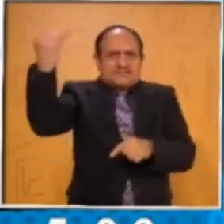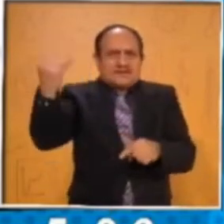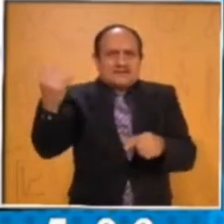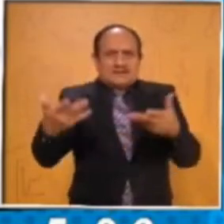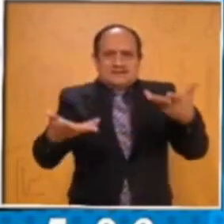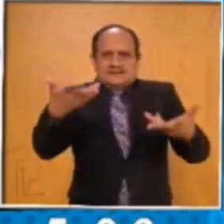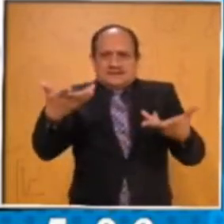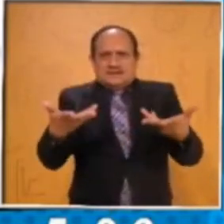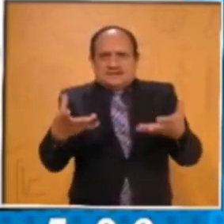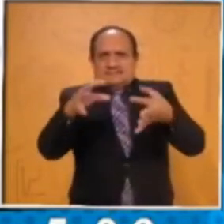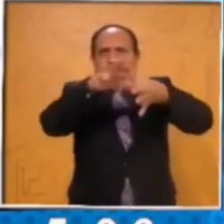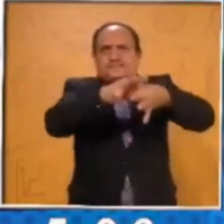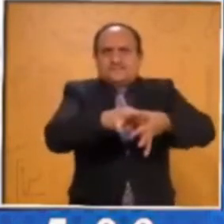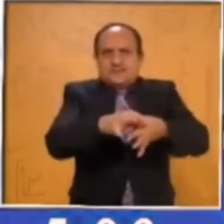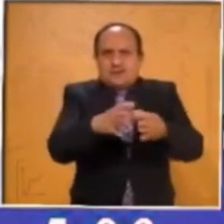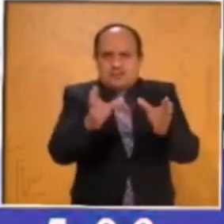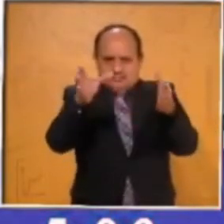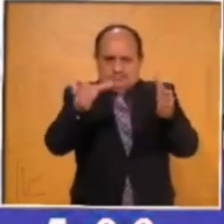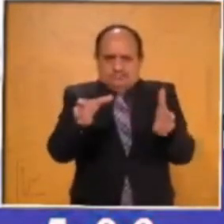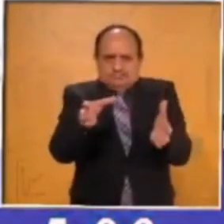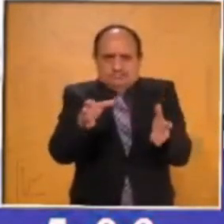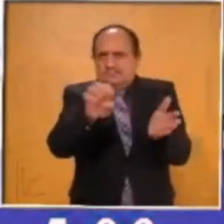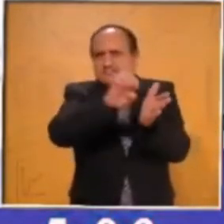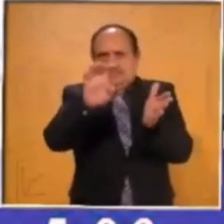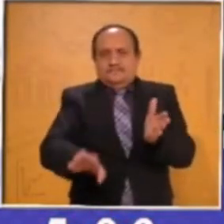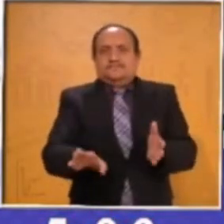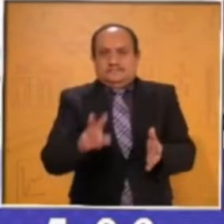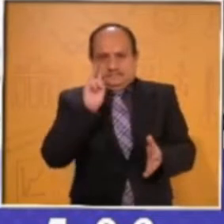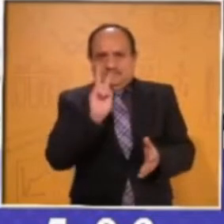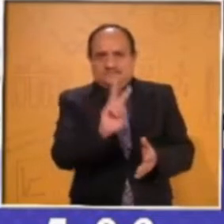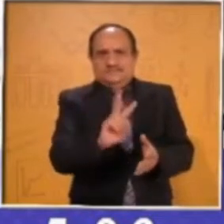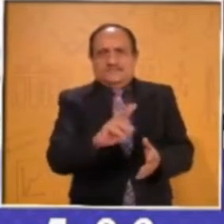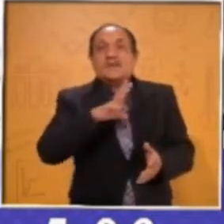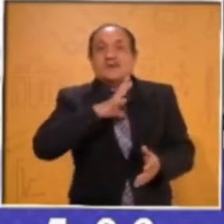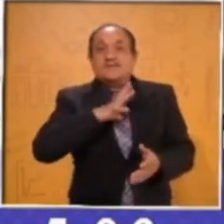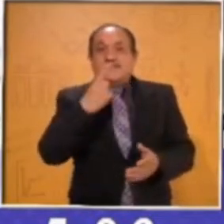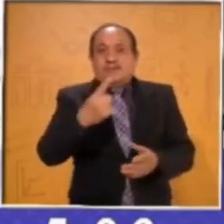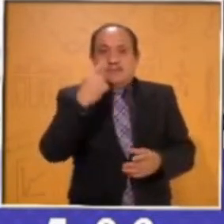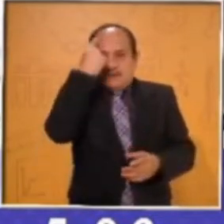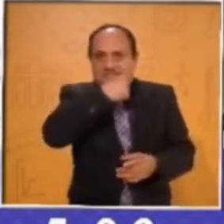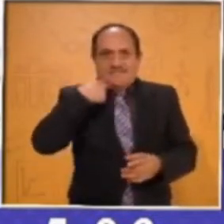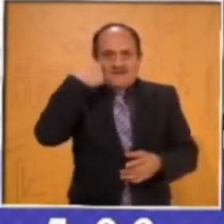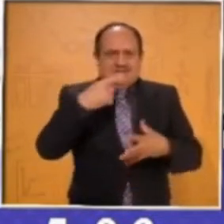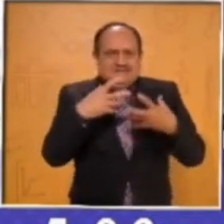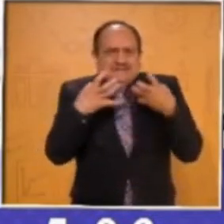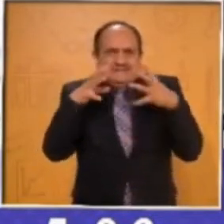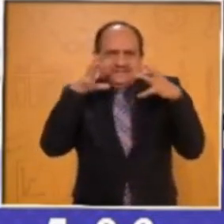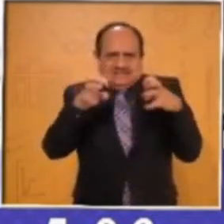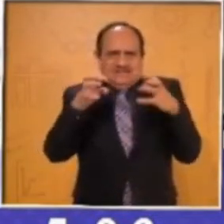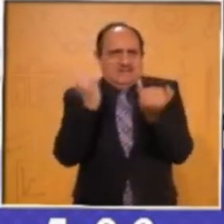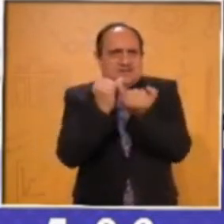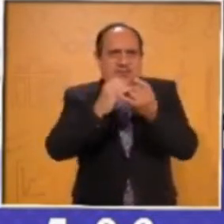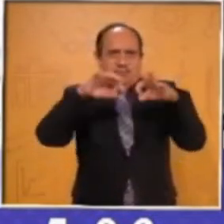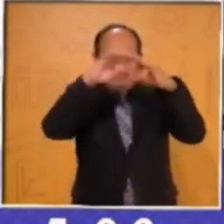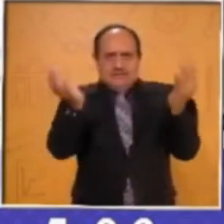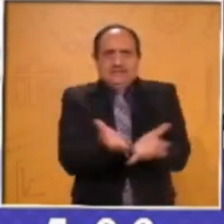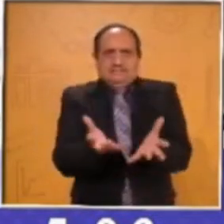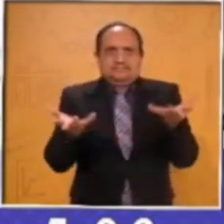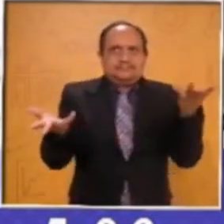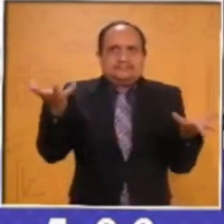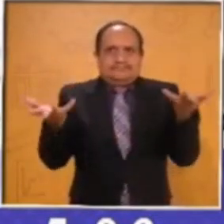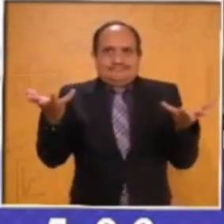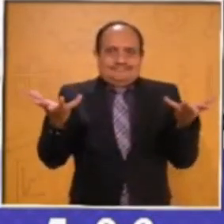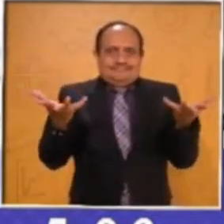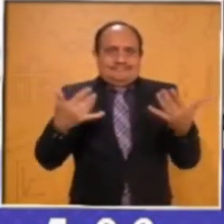alguna cualidad. Vamos a ver unos ejemplos. ¿Ok? Tenía una cara salvaje como la tierra. Obviamente,